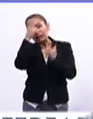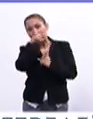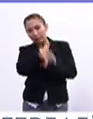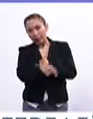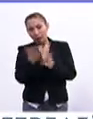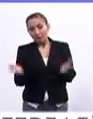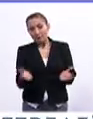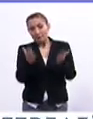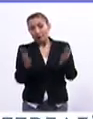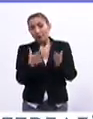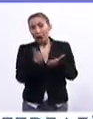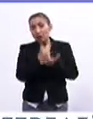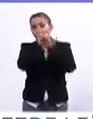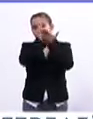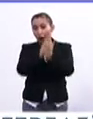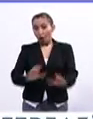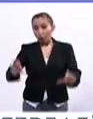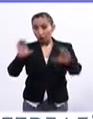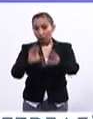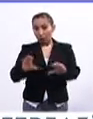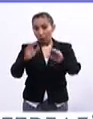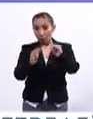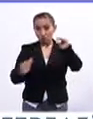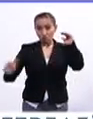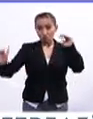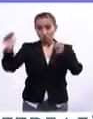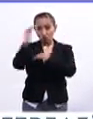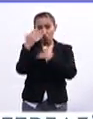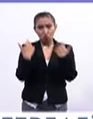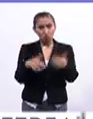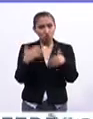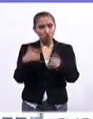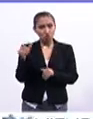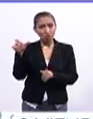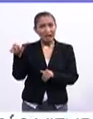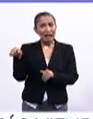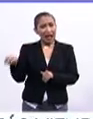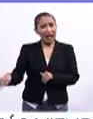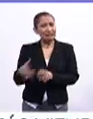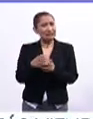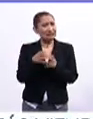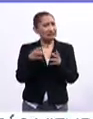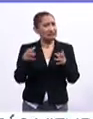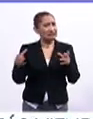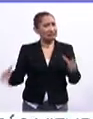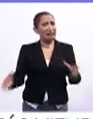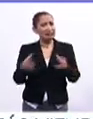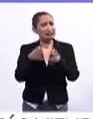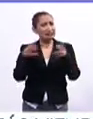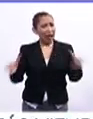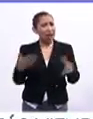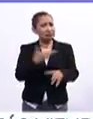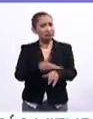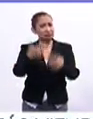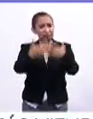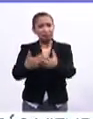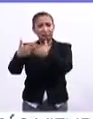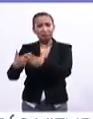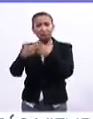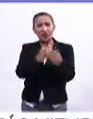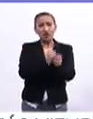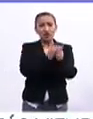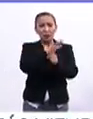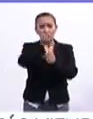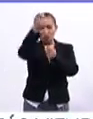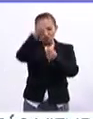que impulsan con la ayuda de esta herramienta, que es, pues, más que nada, un gran procesador de datos que